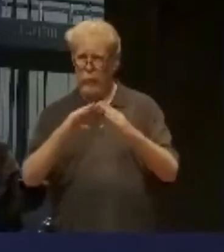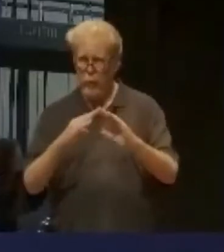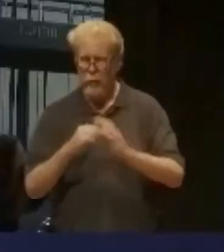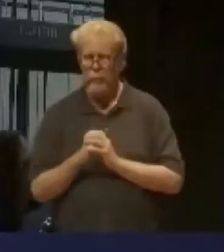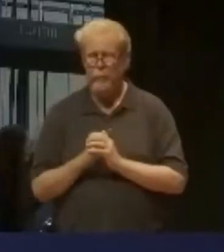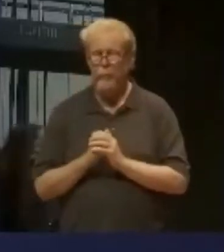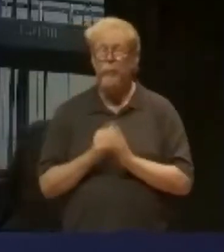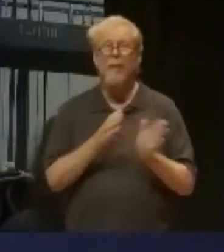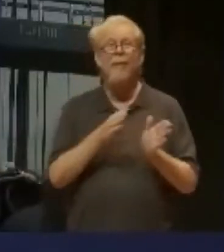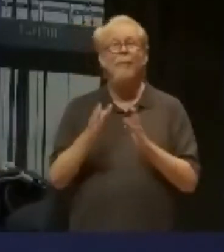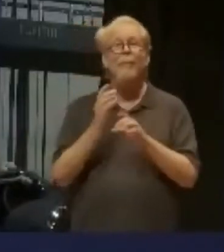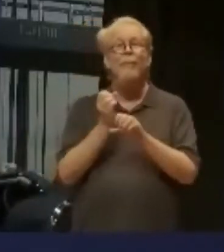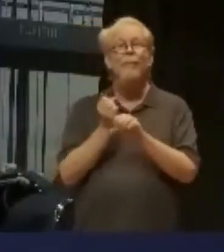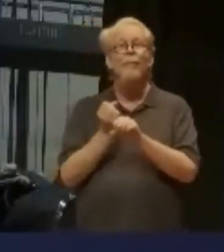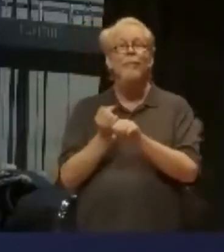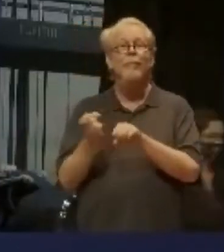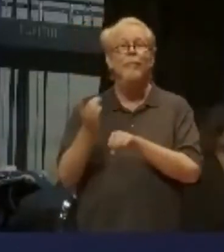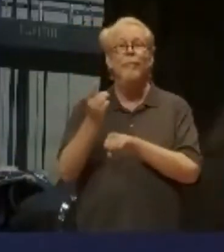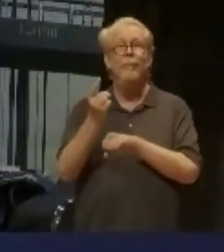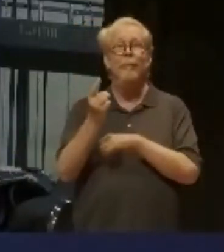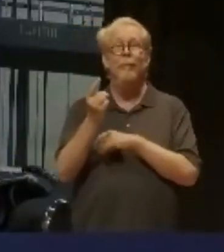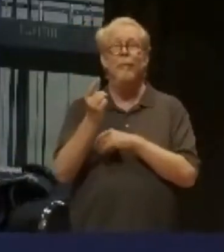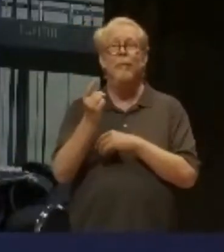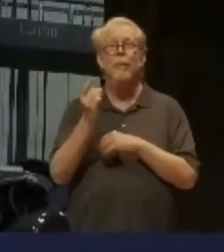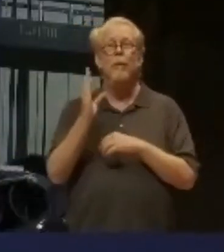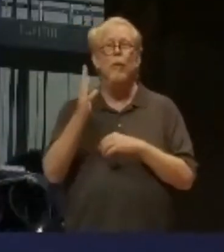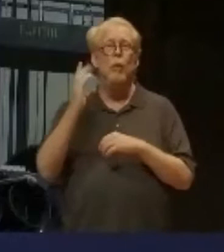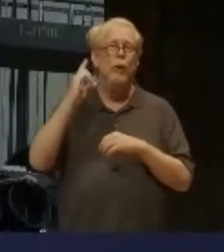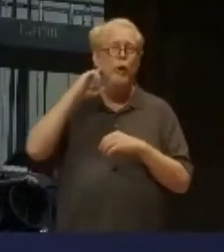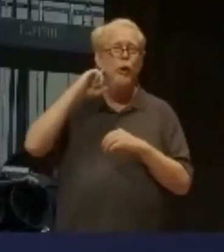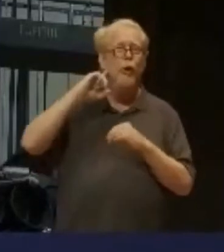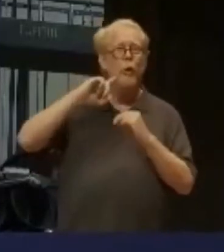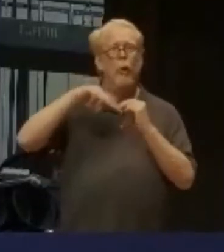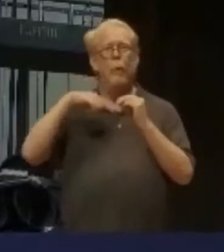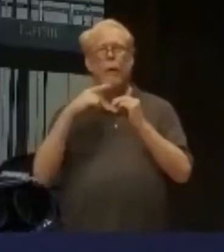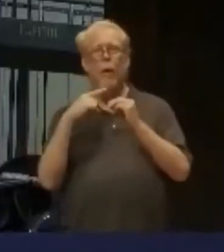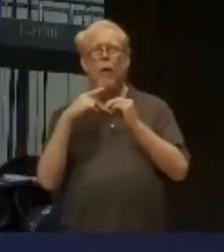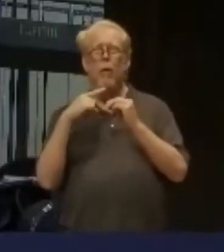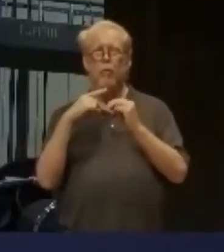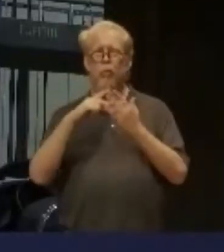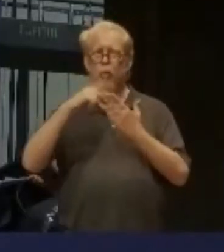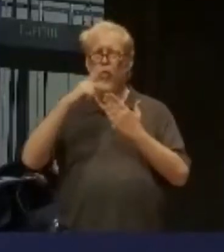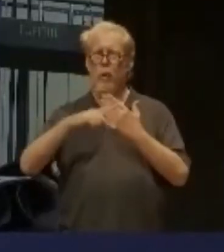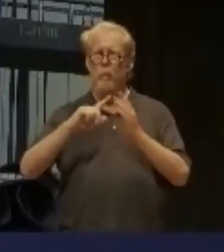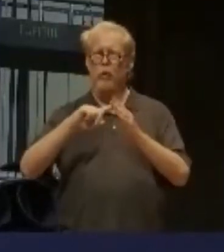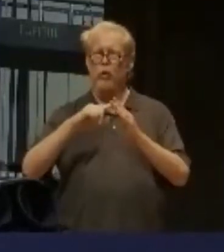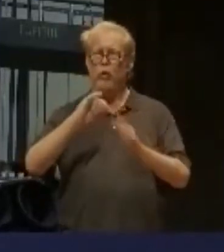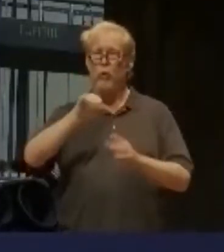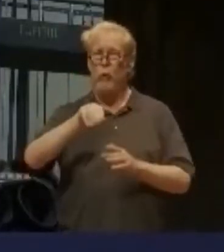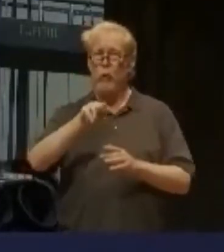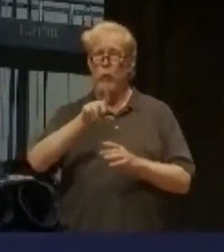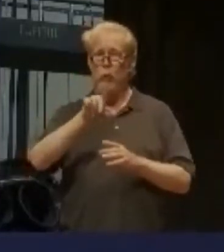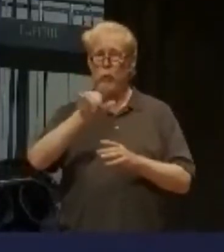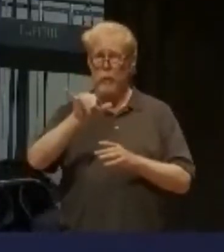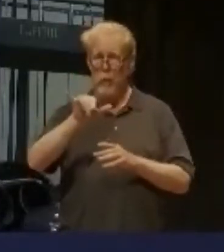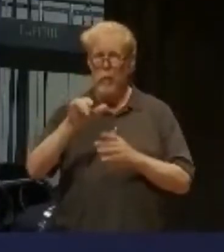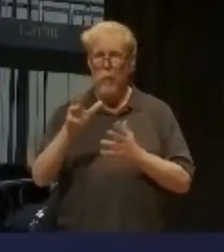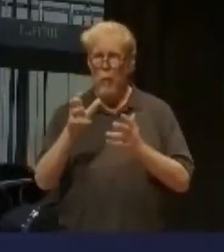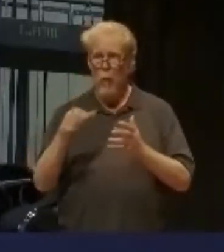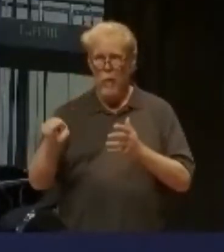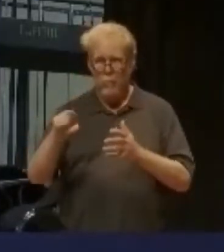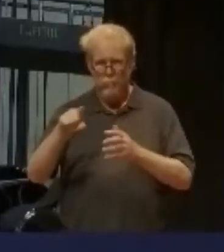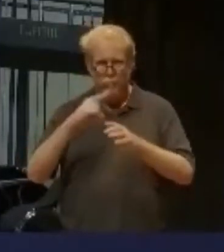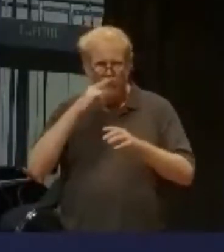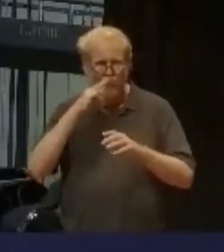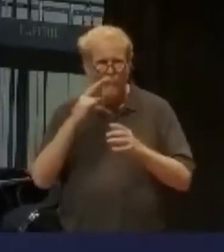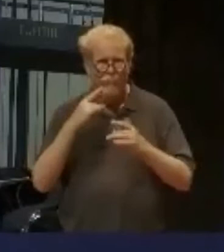año. El próximo año vamos a, de hecho, van a ustedes a escuchar de más programas. Vamos a empezar con eso en julio